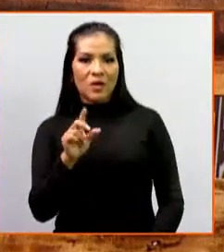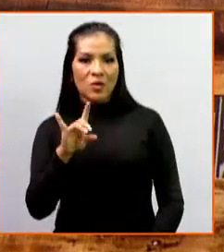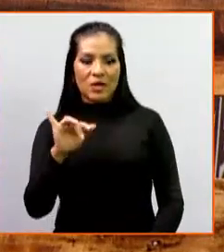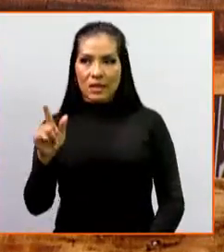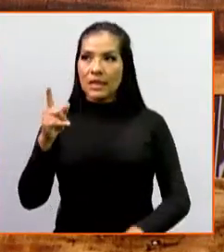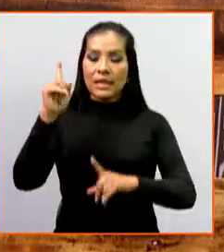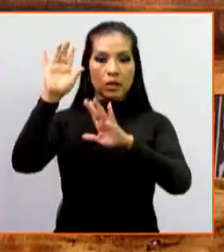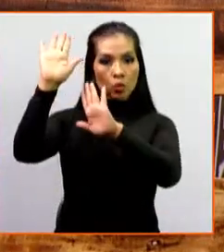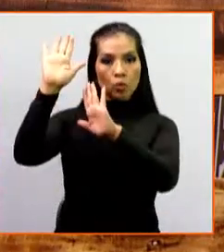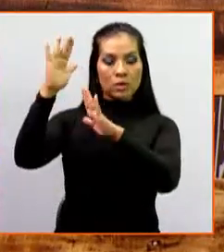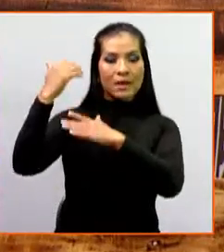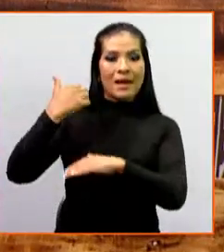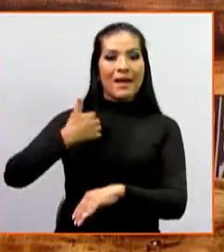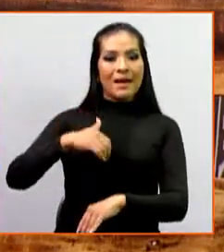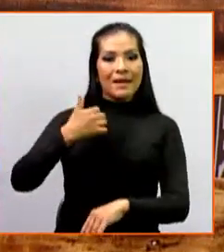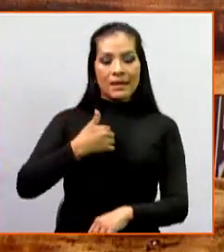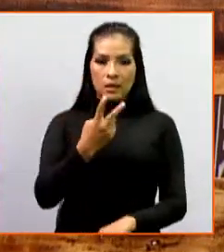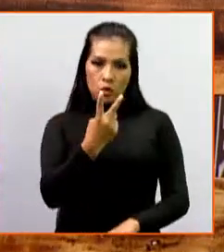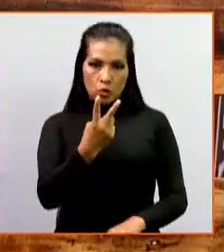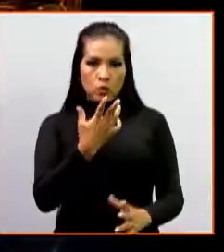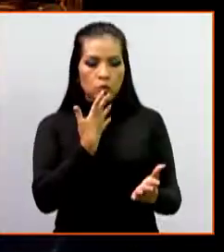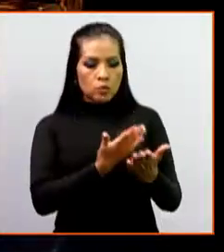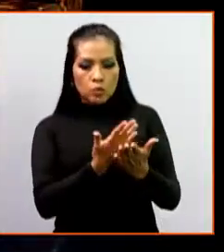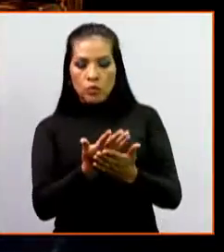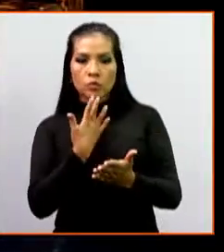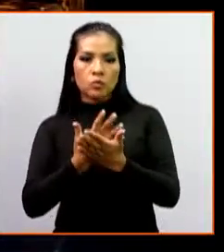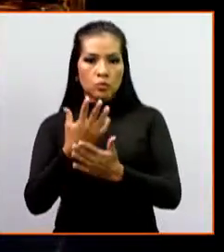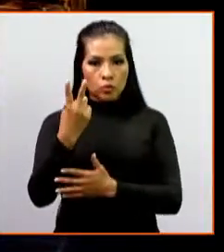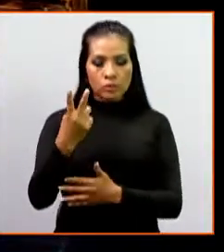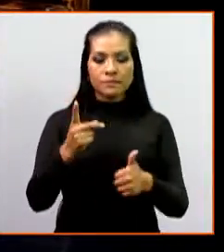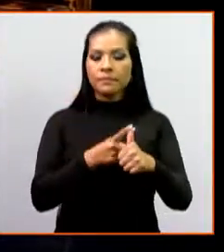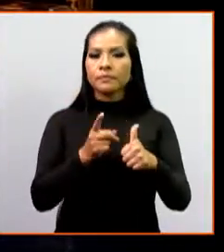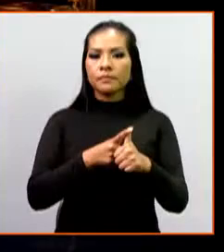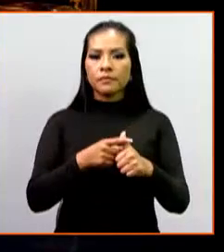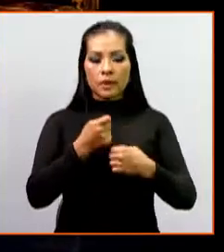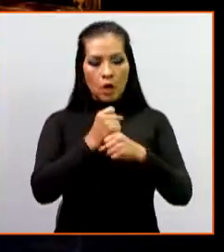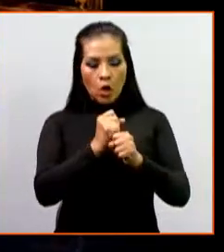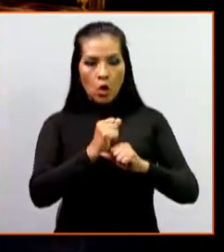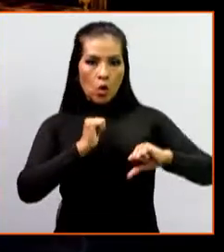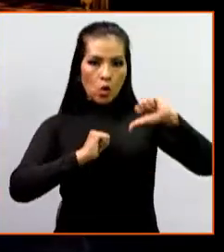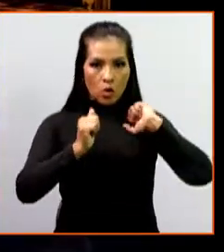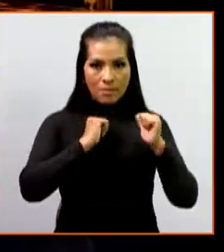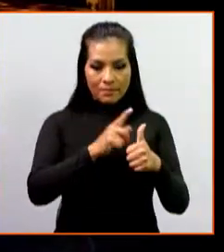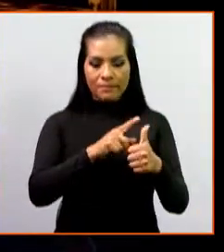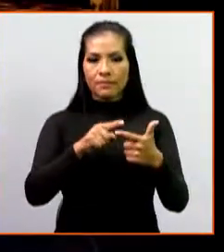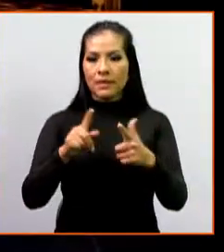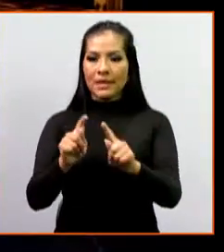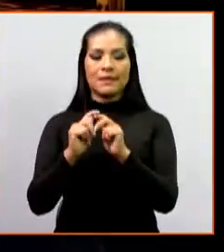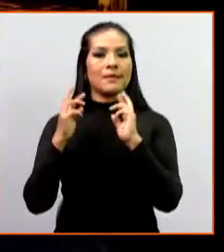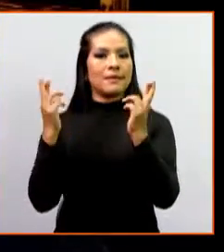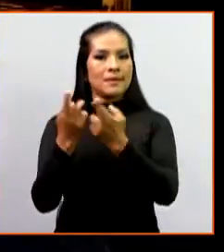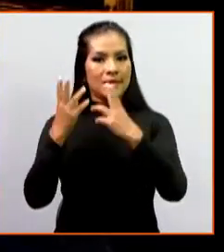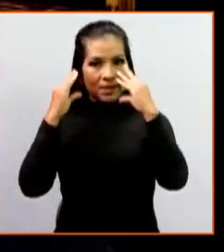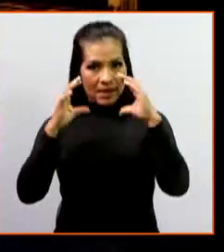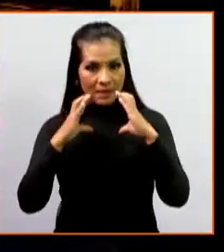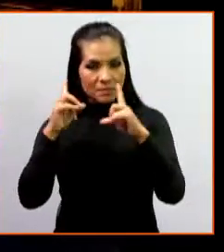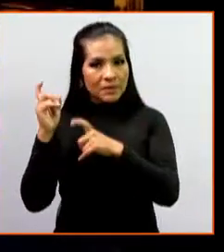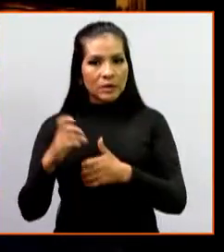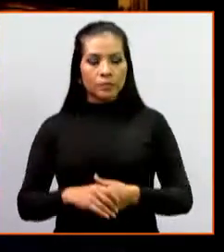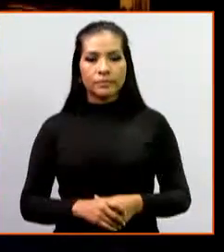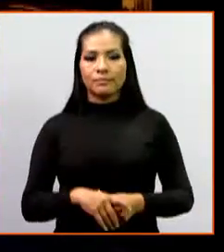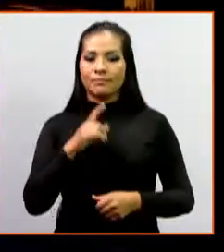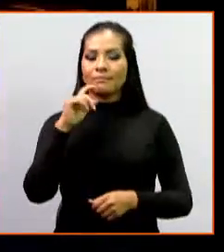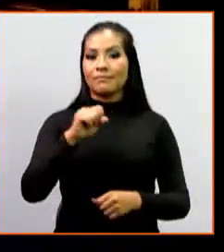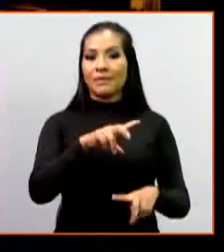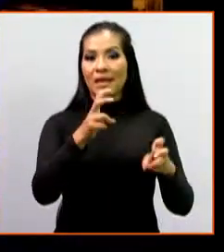Argentina con dos propuestas. Primero una obra y también un taller. Contanos un poquitito. Bueno, la obra se llama Esto es una silla